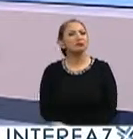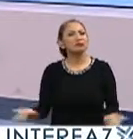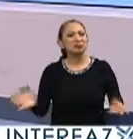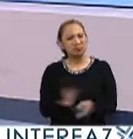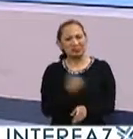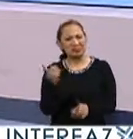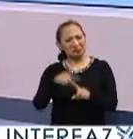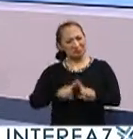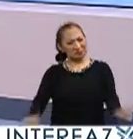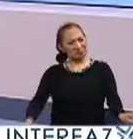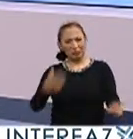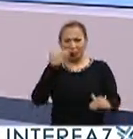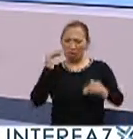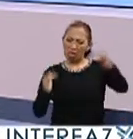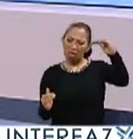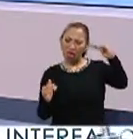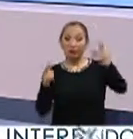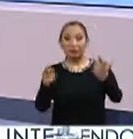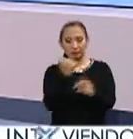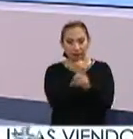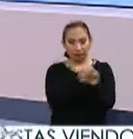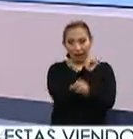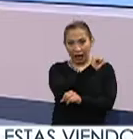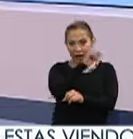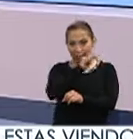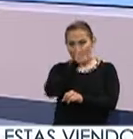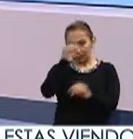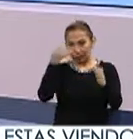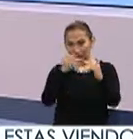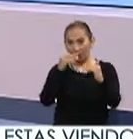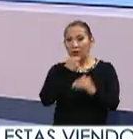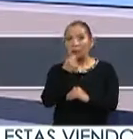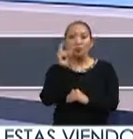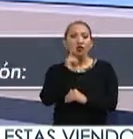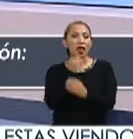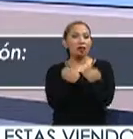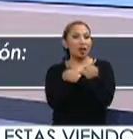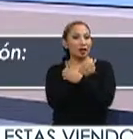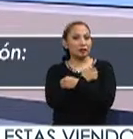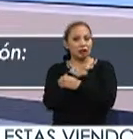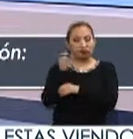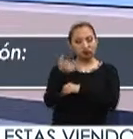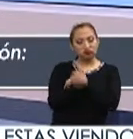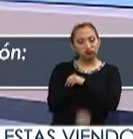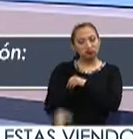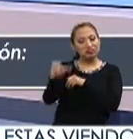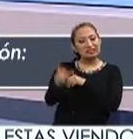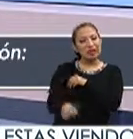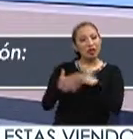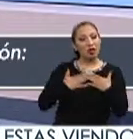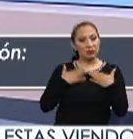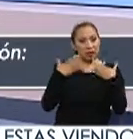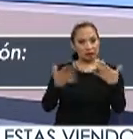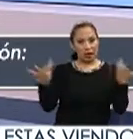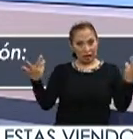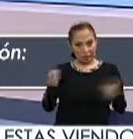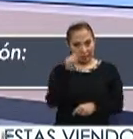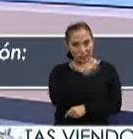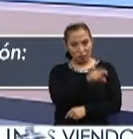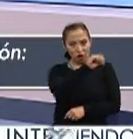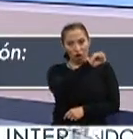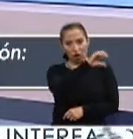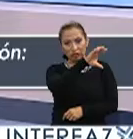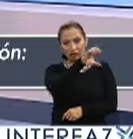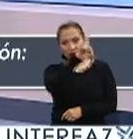provoca esta situación? El estudio El ABC de la igualdad de género en educación, aptitudes, comportamiento y confianza, elaborado también por